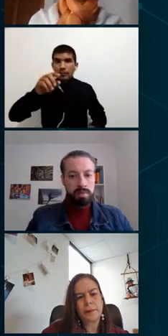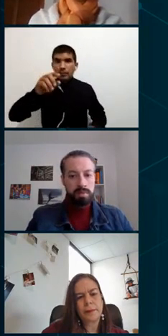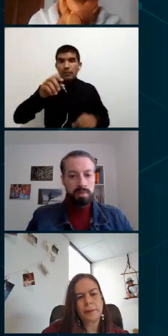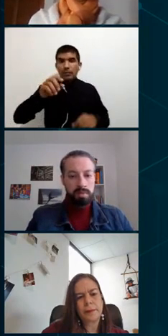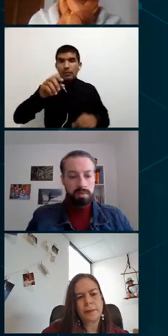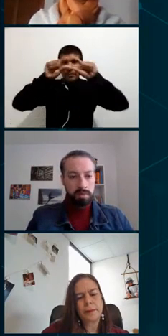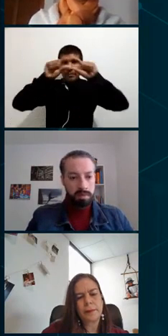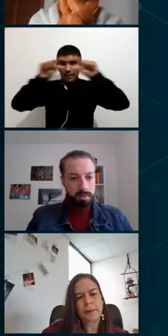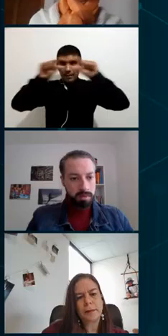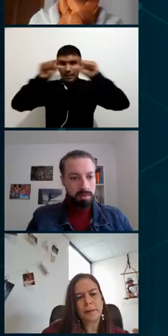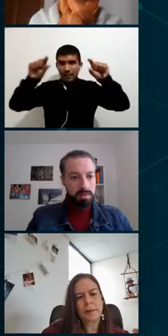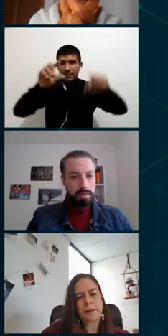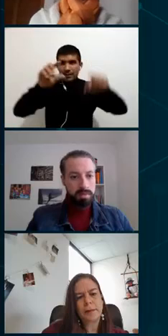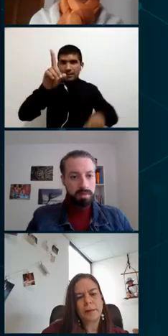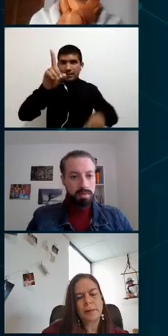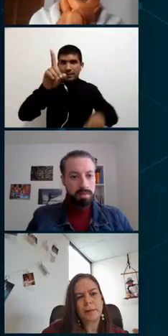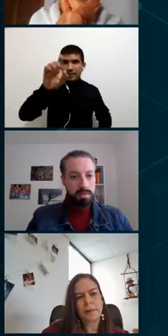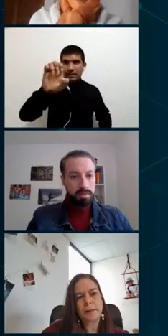Aparecen términos como